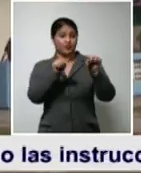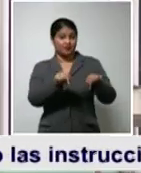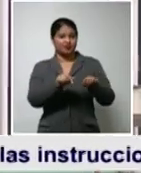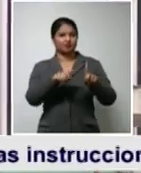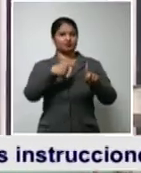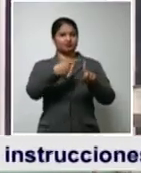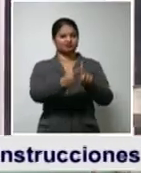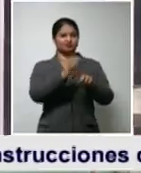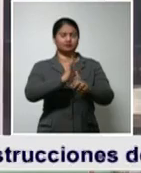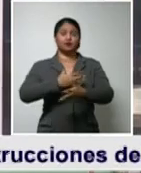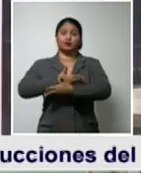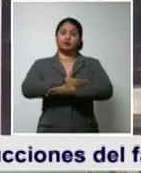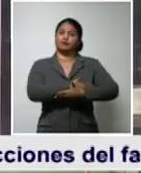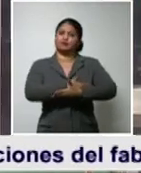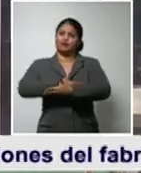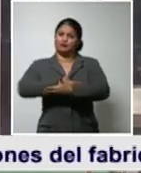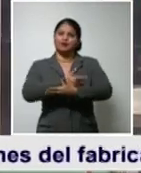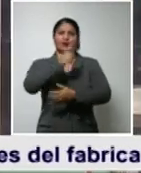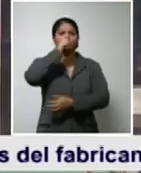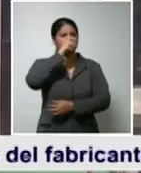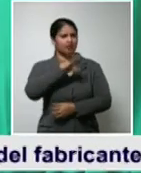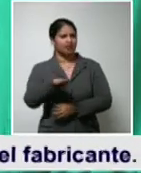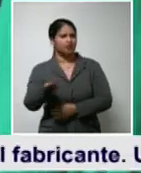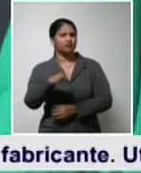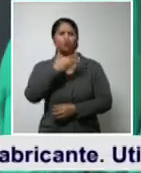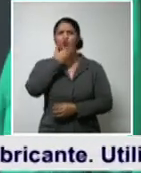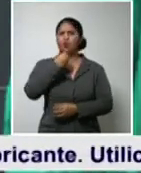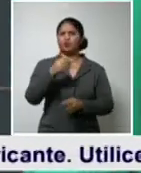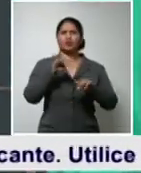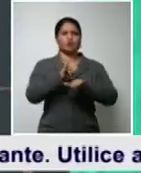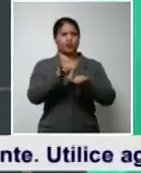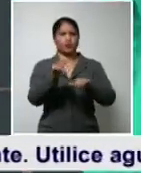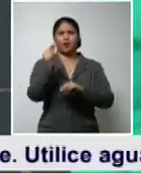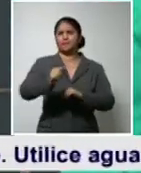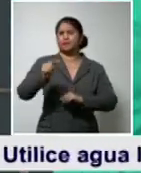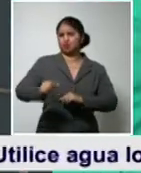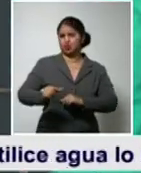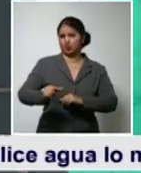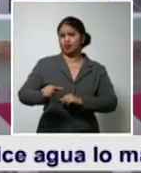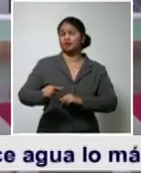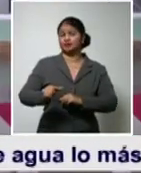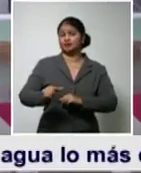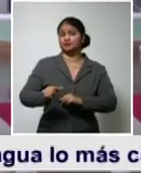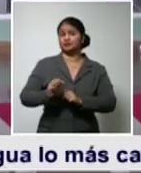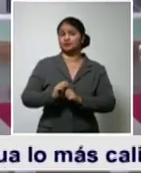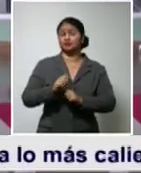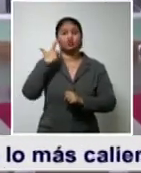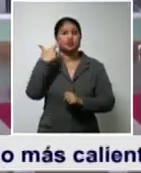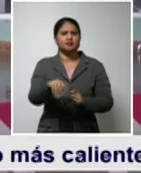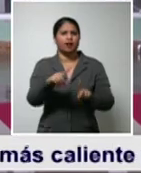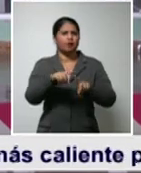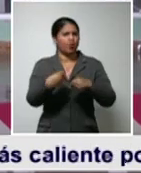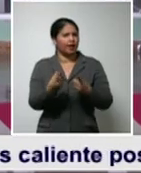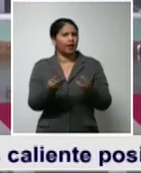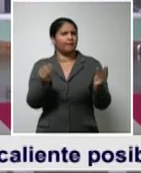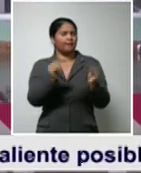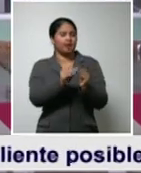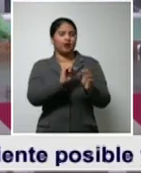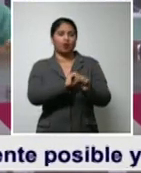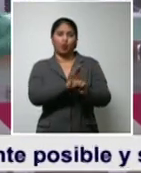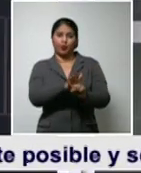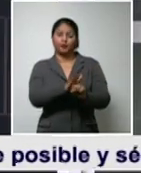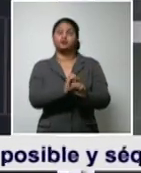edades pediátricas y también se reportan pacientes con fuentes de infección desconocida, así como una alta tasa